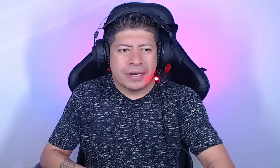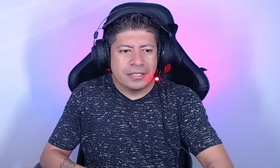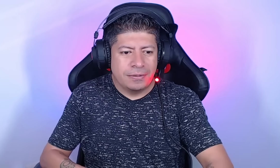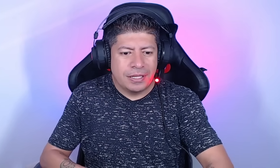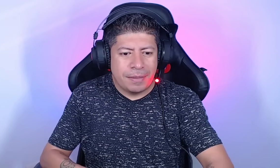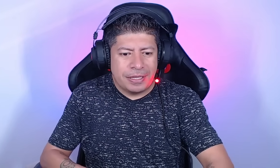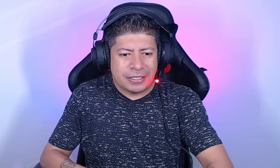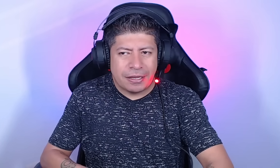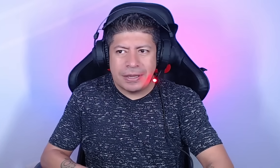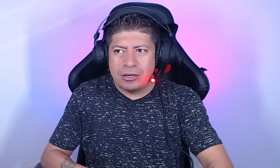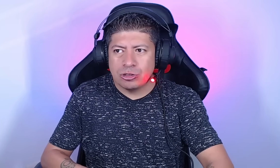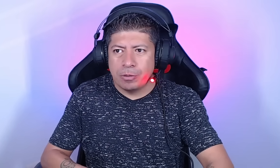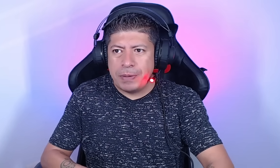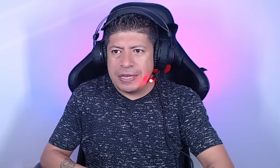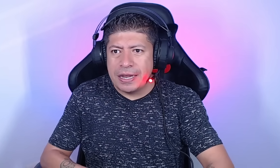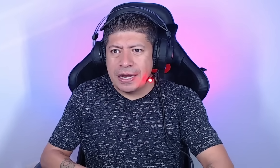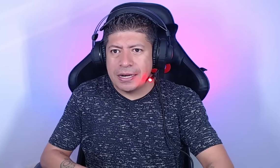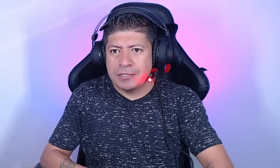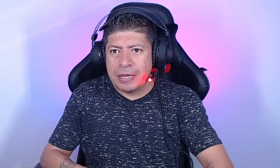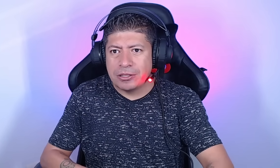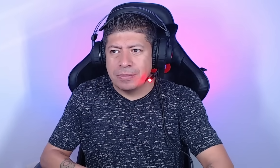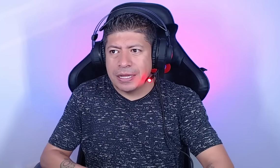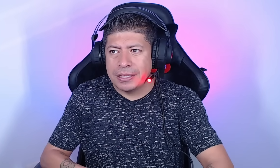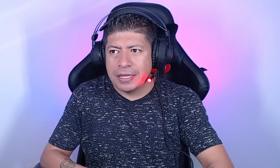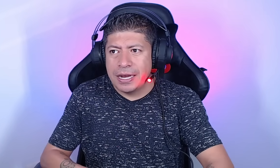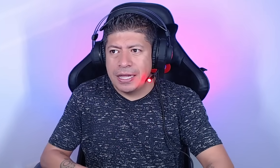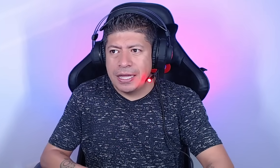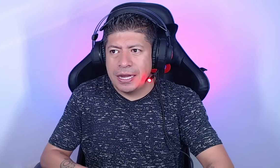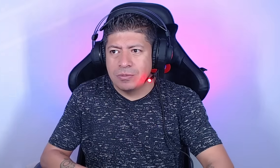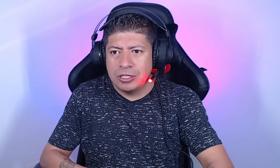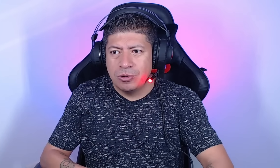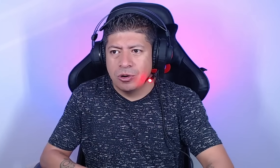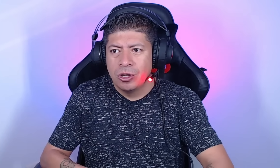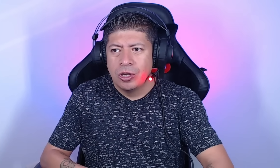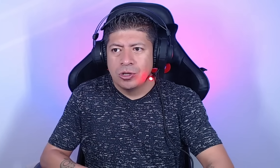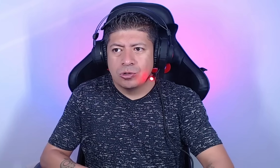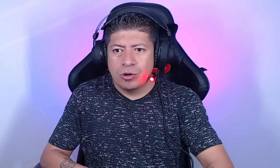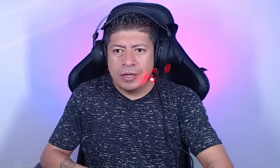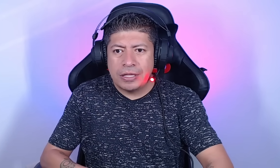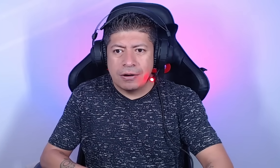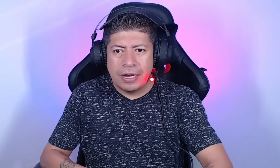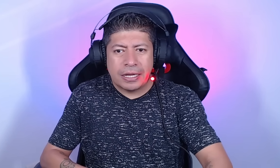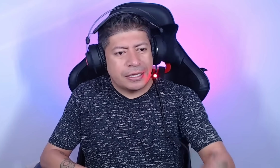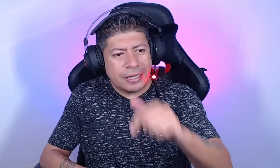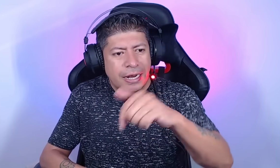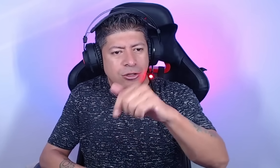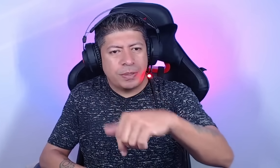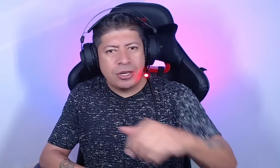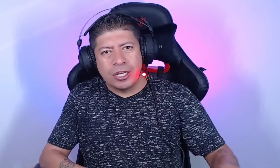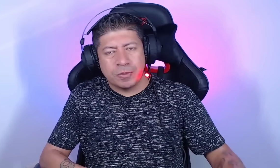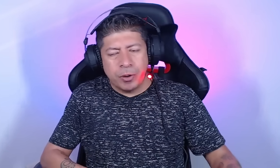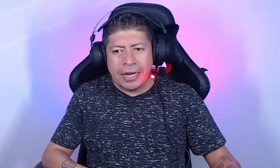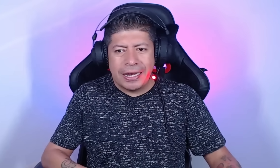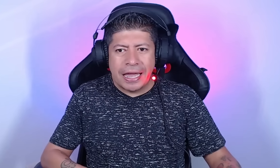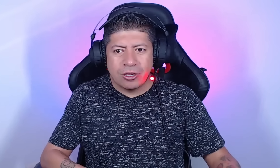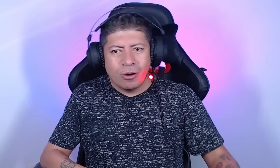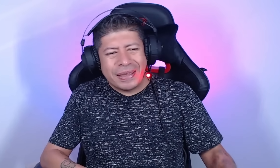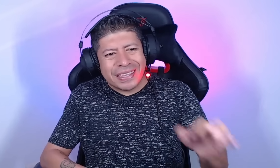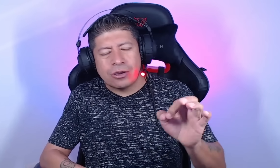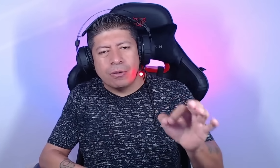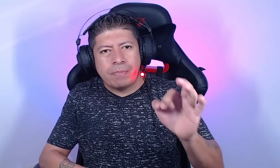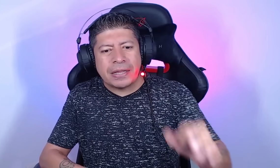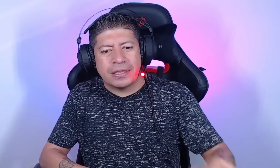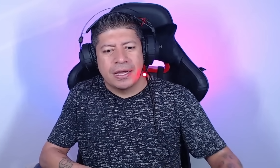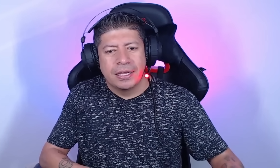va a recibir damitas caballeros Qué opinan al respecto Me encantaría leer muchísimo su comentario en la cajita las opiniones póngale like